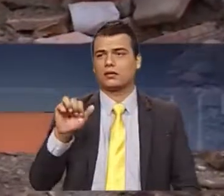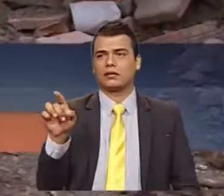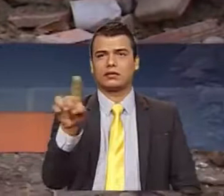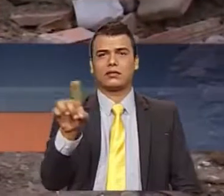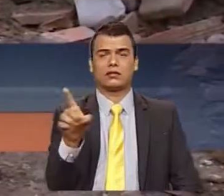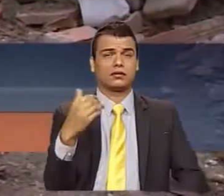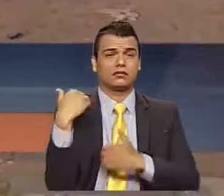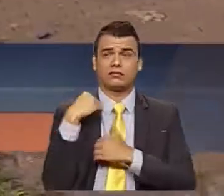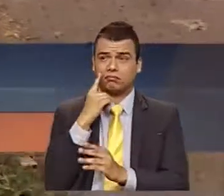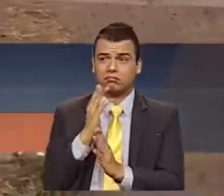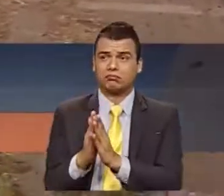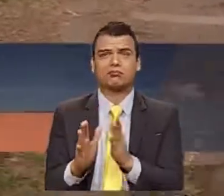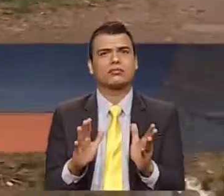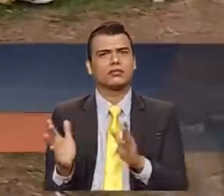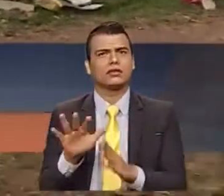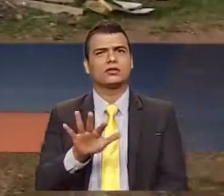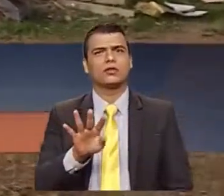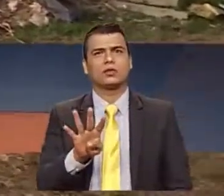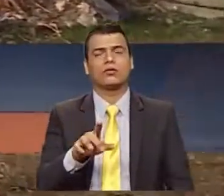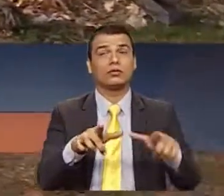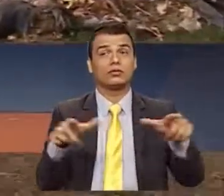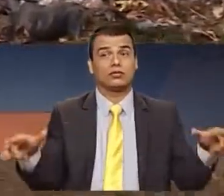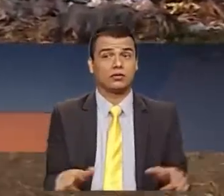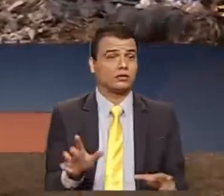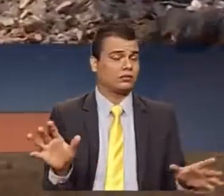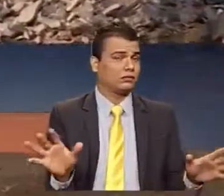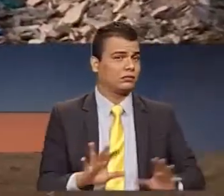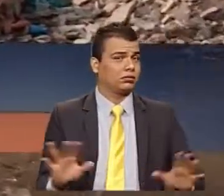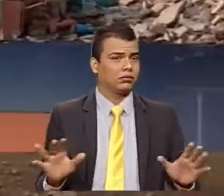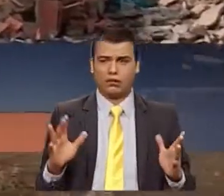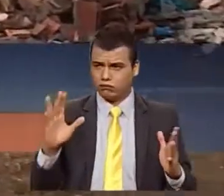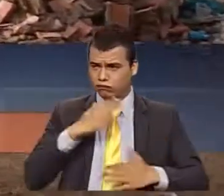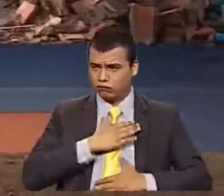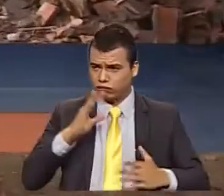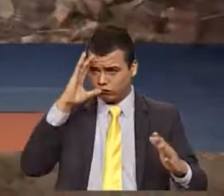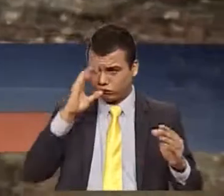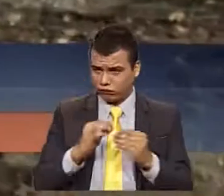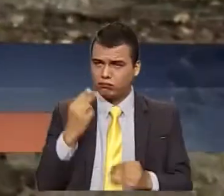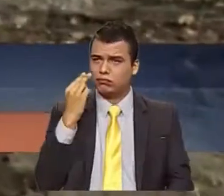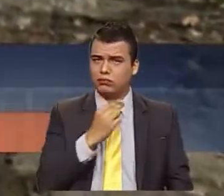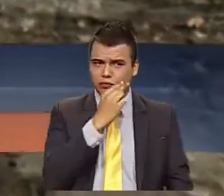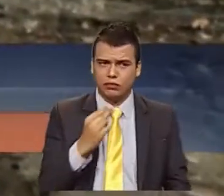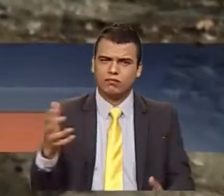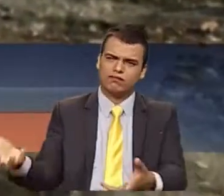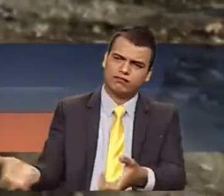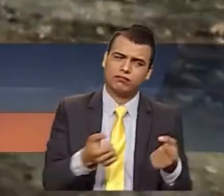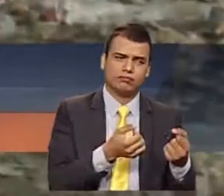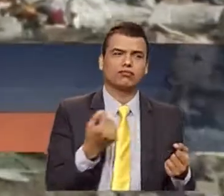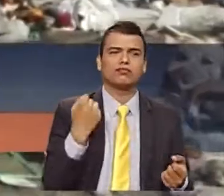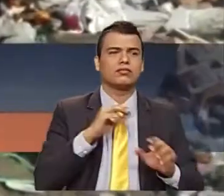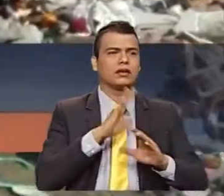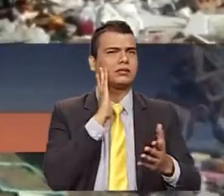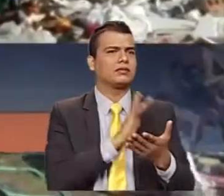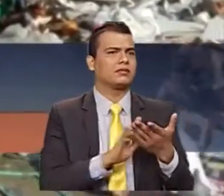sector aseguró que tiene por lo menos 54 puntos críticos como éste y se comprometió a recoger estas basuras lo cual cumplió en las últimas